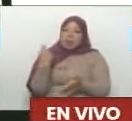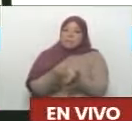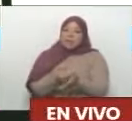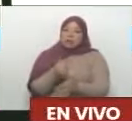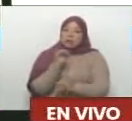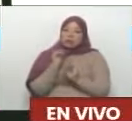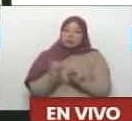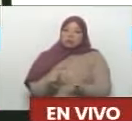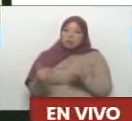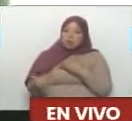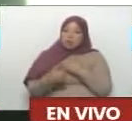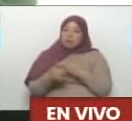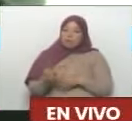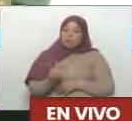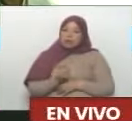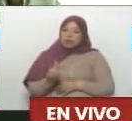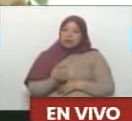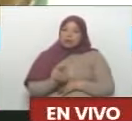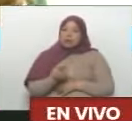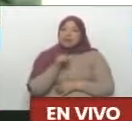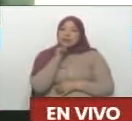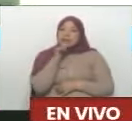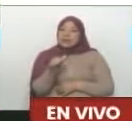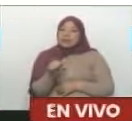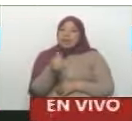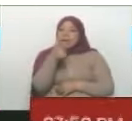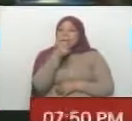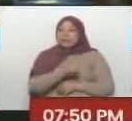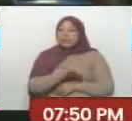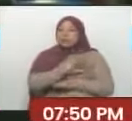Milei, el que se mete con Venezuela se seca.